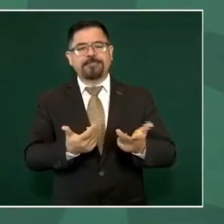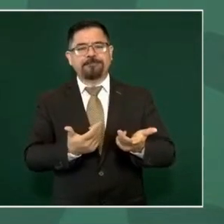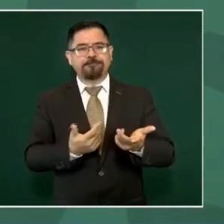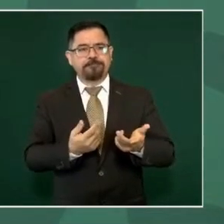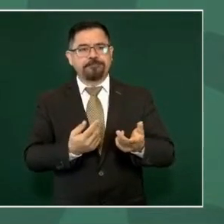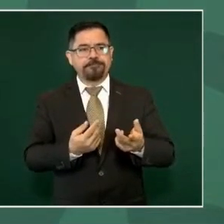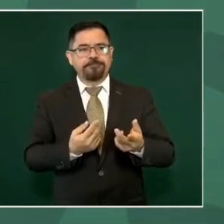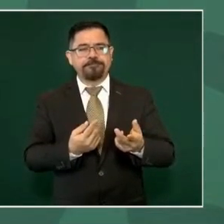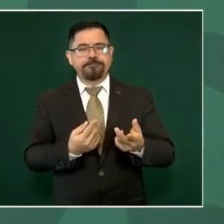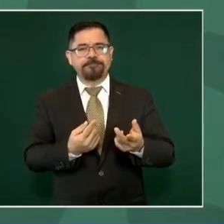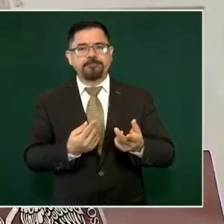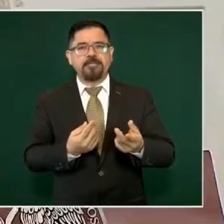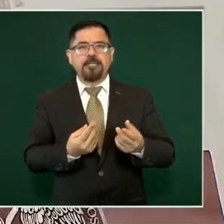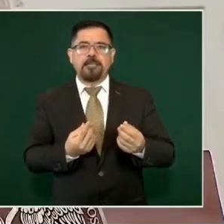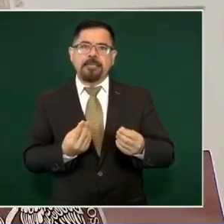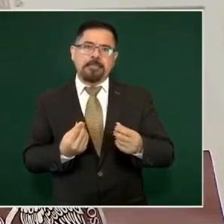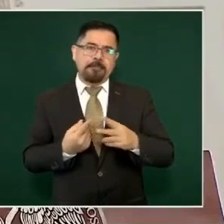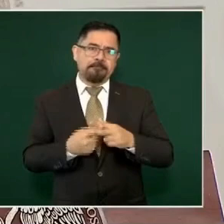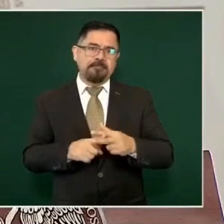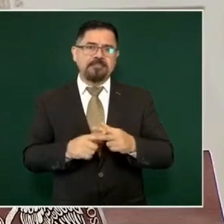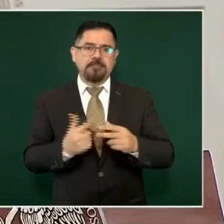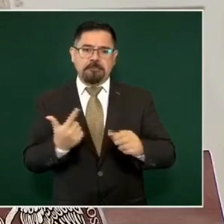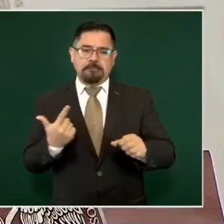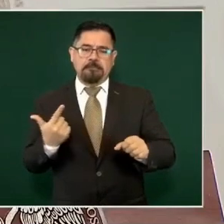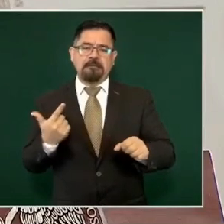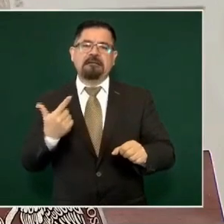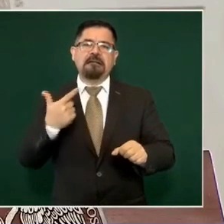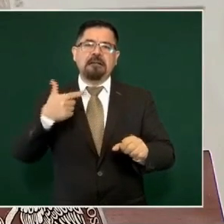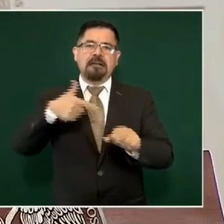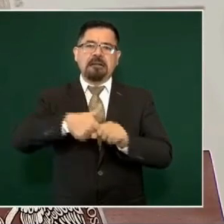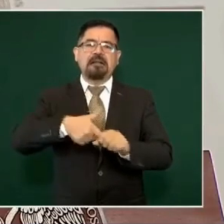los llamados gasolinazos.